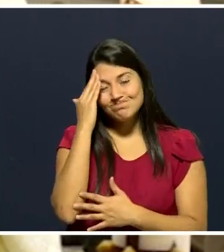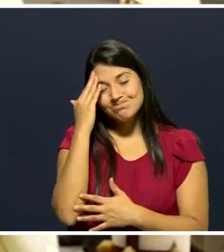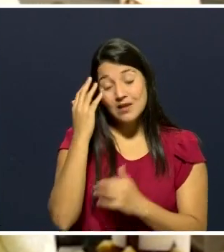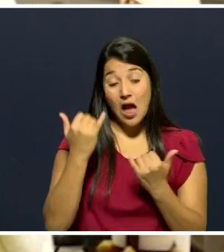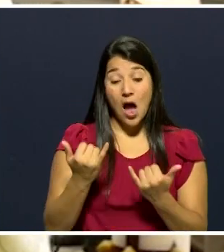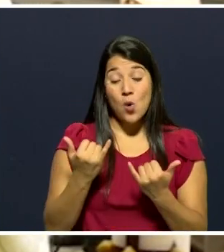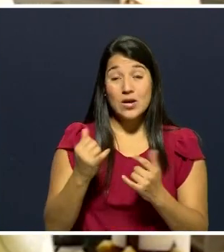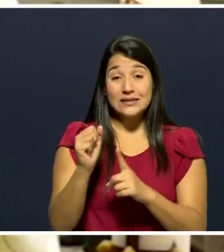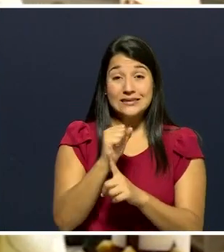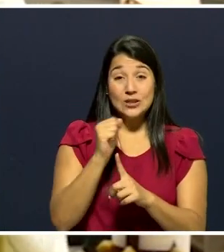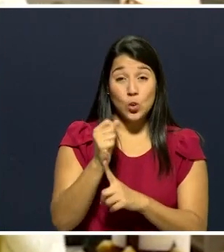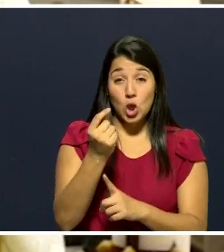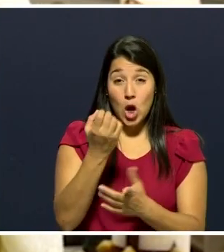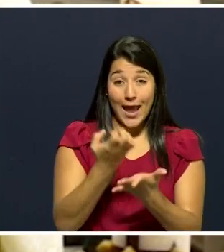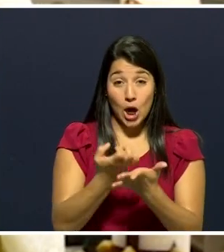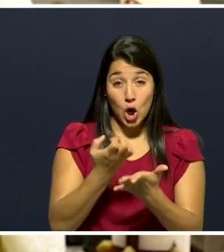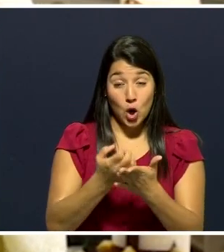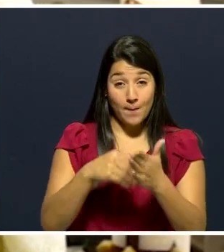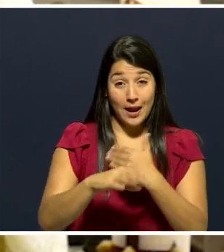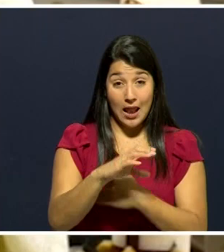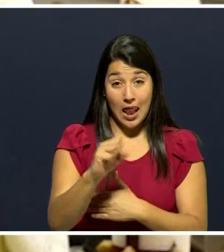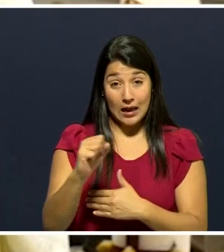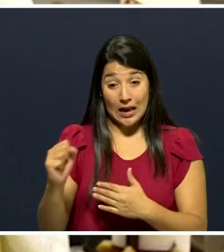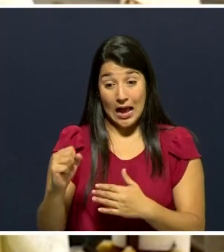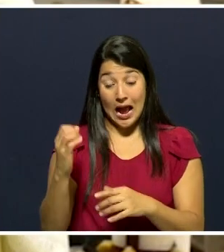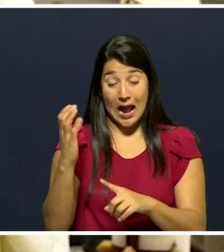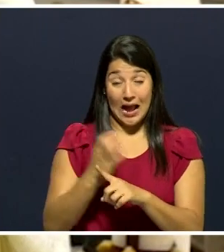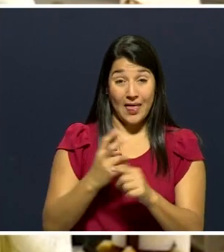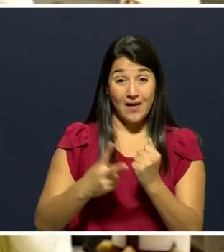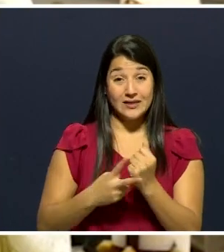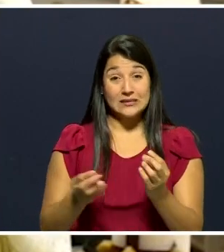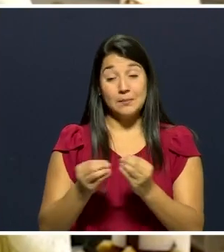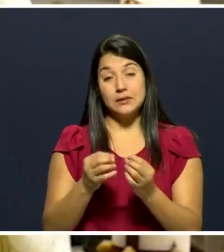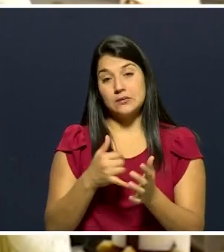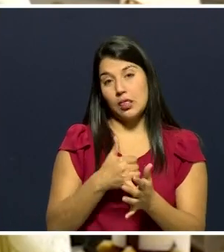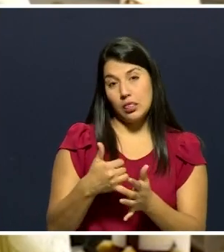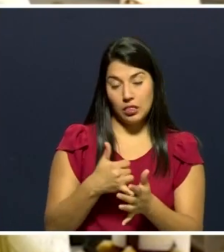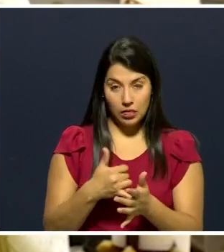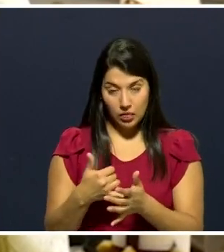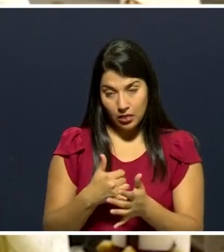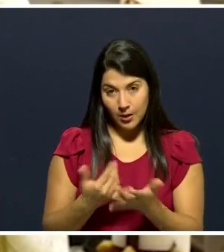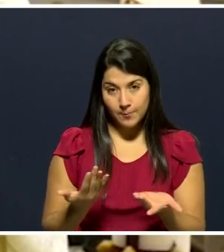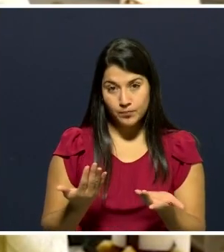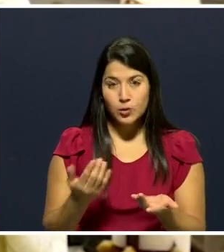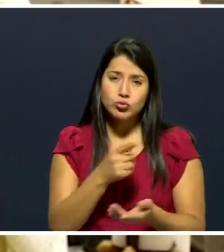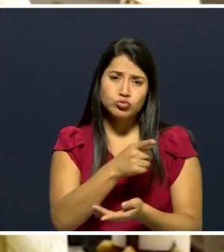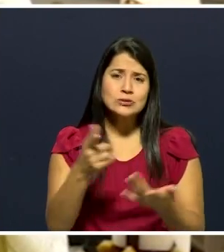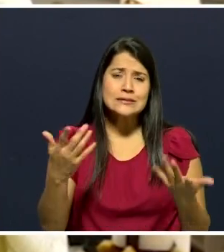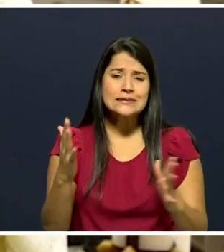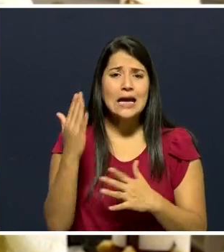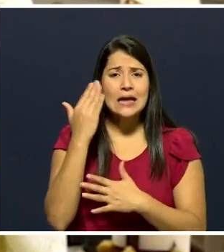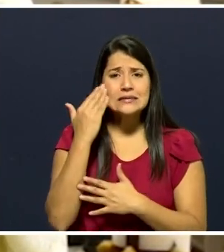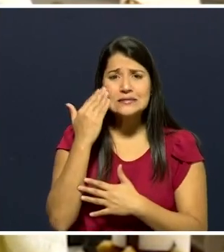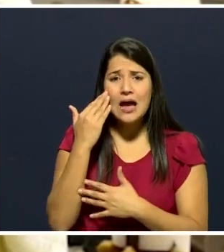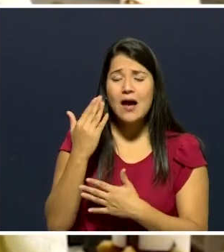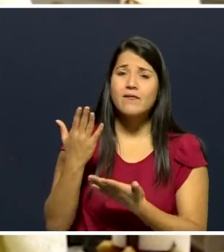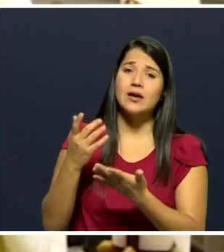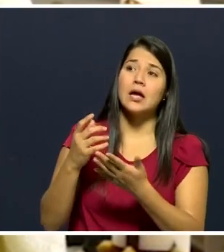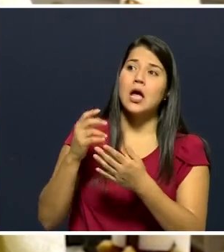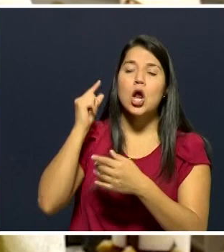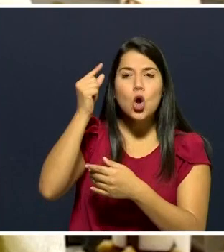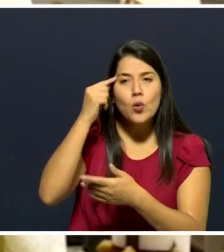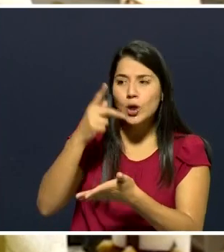vulnerabilidad económica de la Caja se intensifica. Por razones de todos conocidas, deuda del Estado,